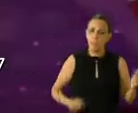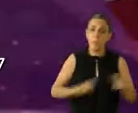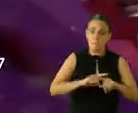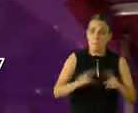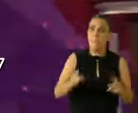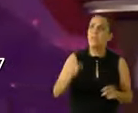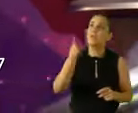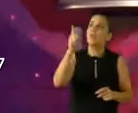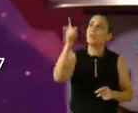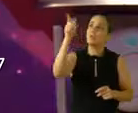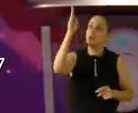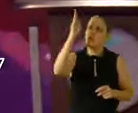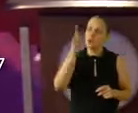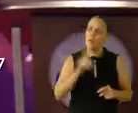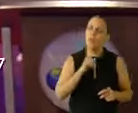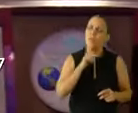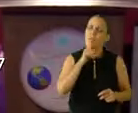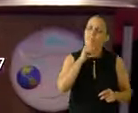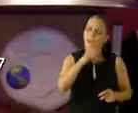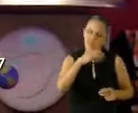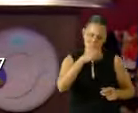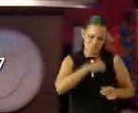Hosanna.